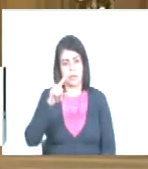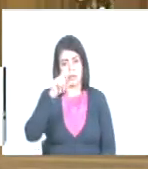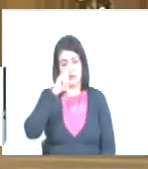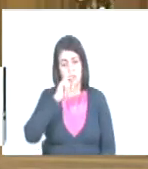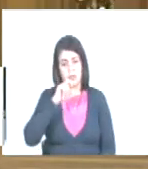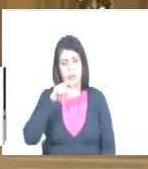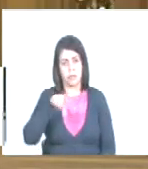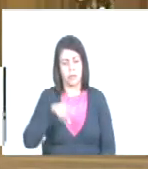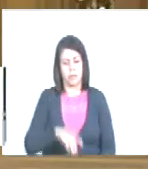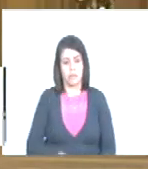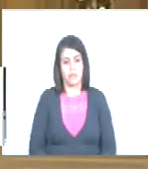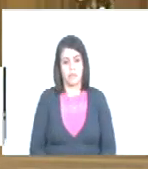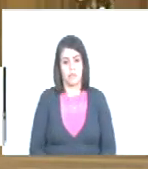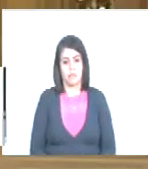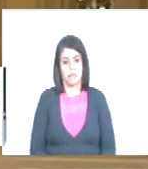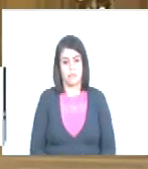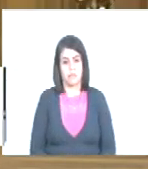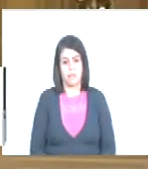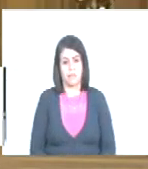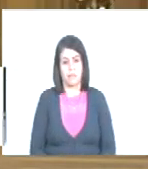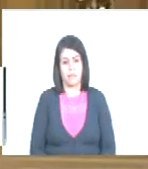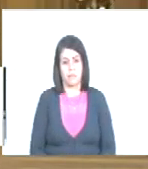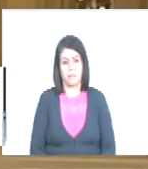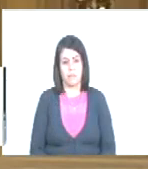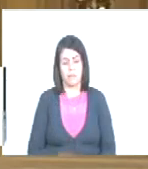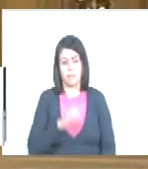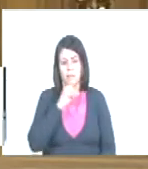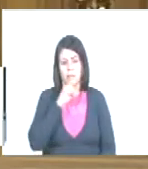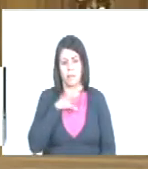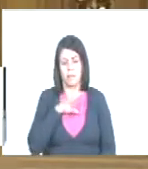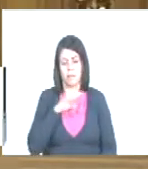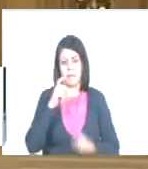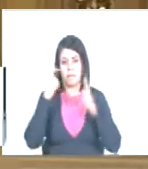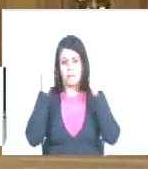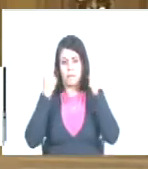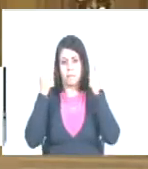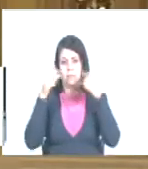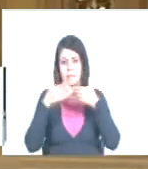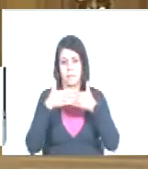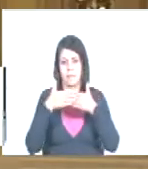aniversario de ese histórico cierre de la campaña